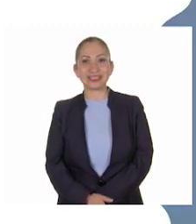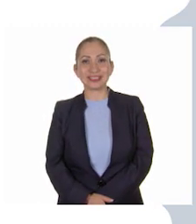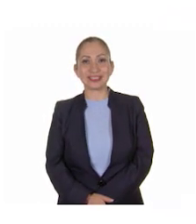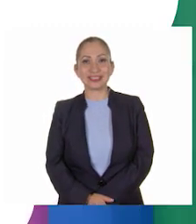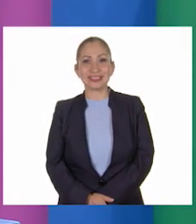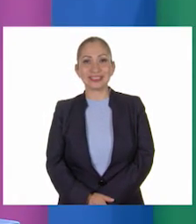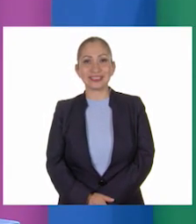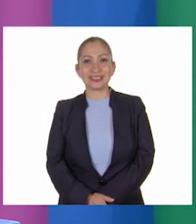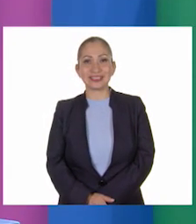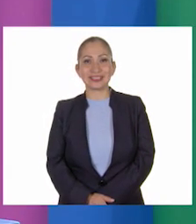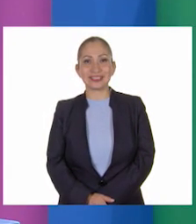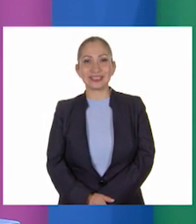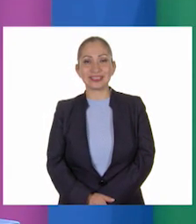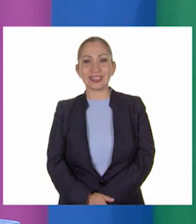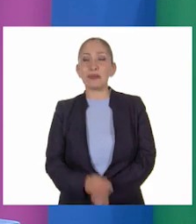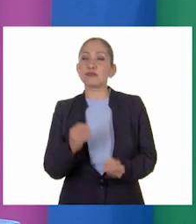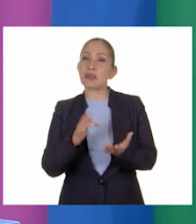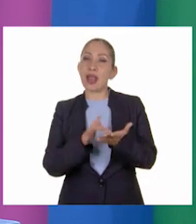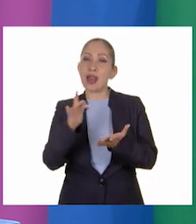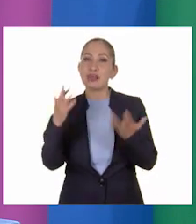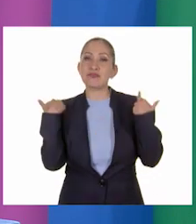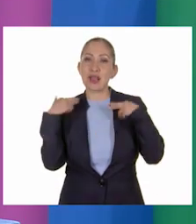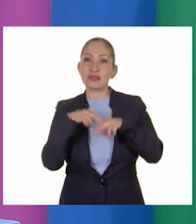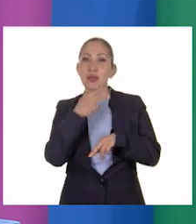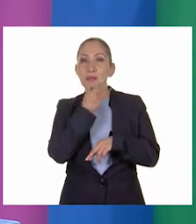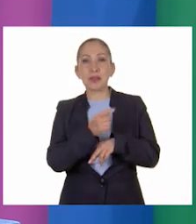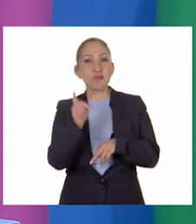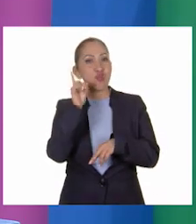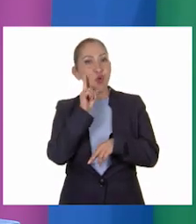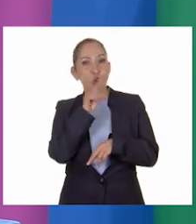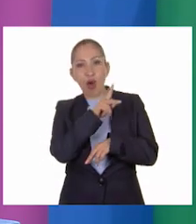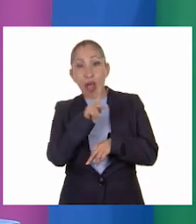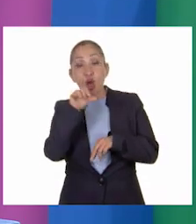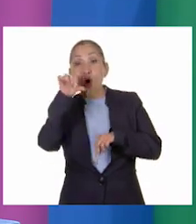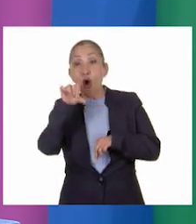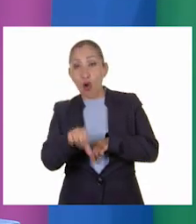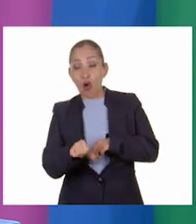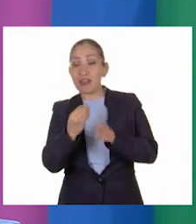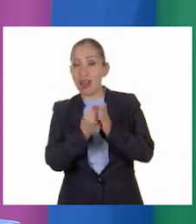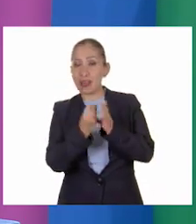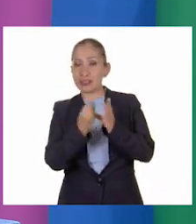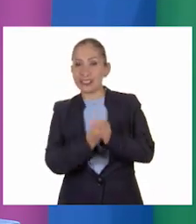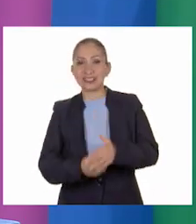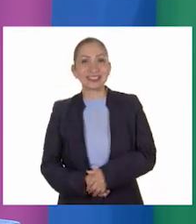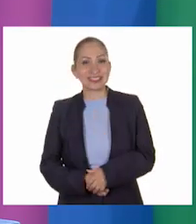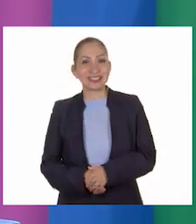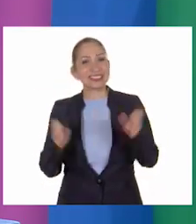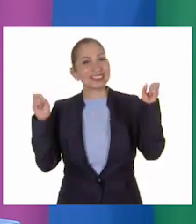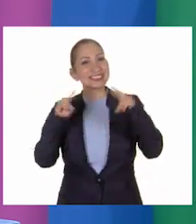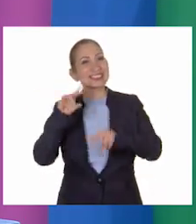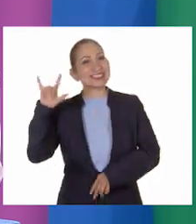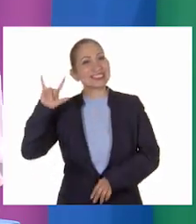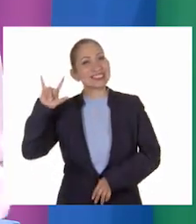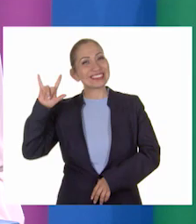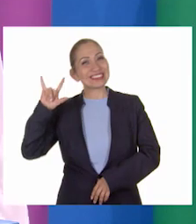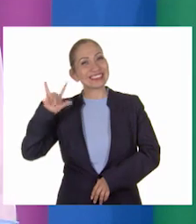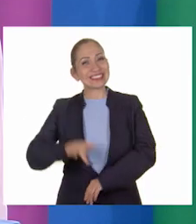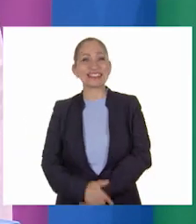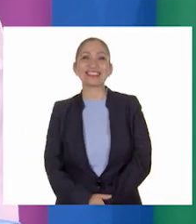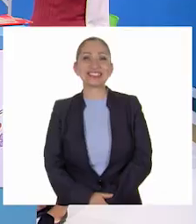aprendeencasa.cep.gov.mx. Le damos las gracias a las maestras y los maestros que el día de hoy nos dieron clases. Nos